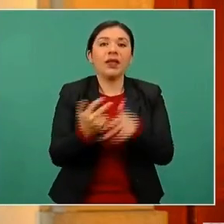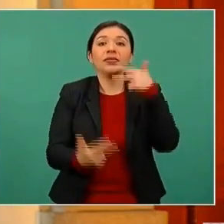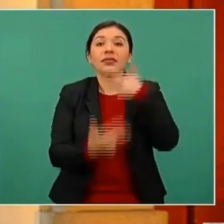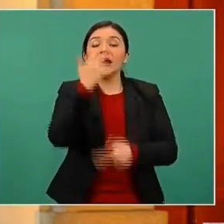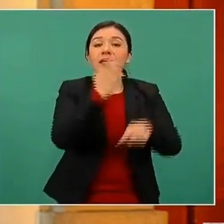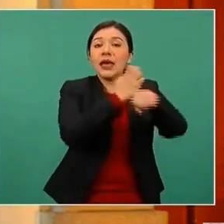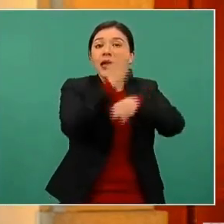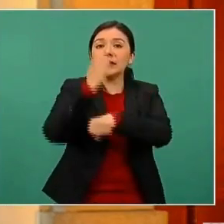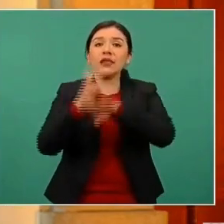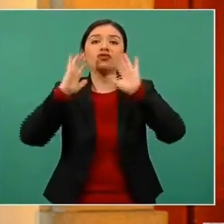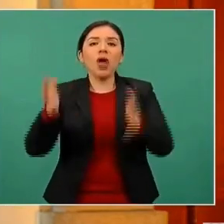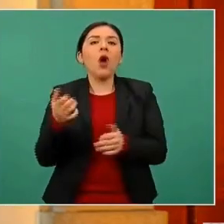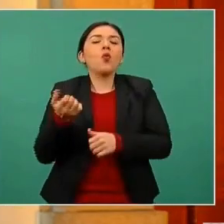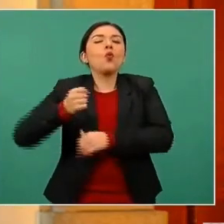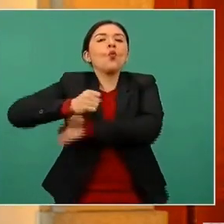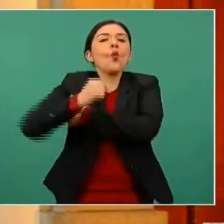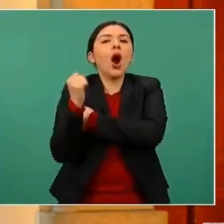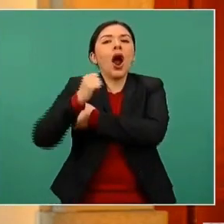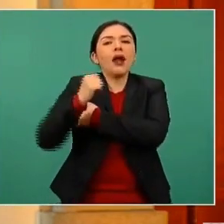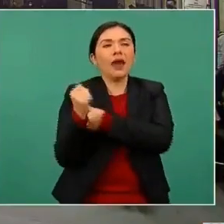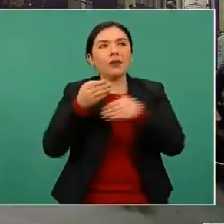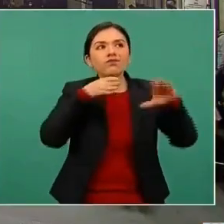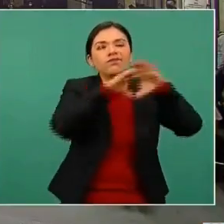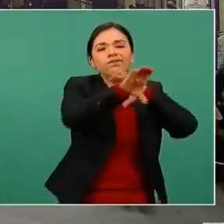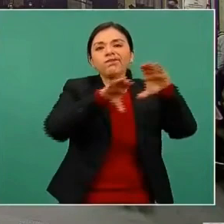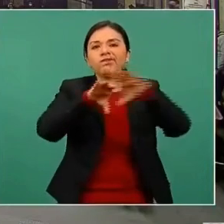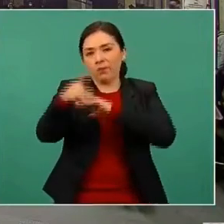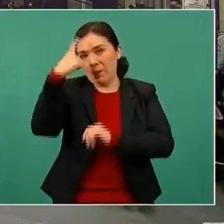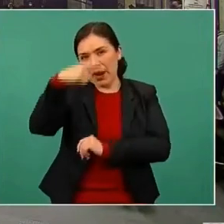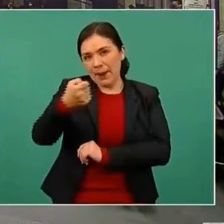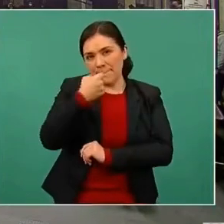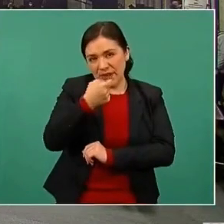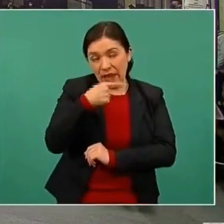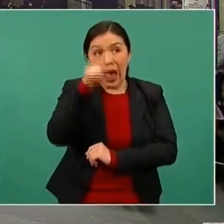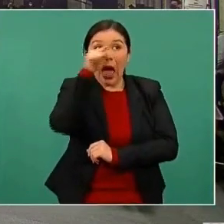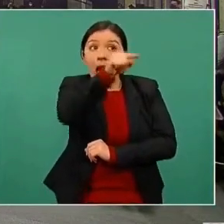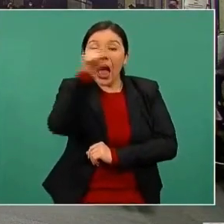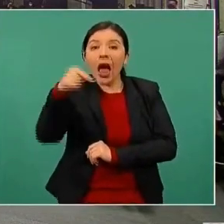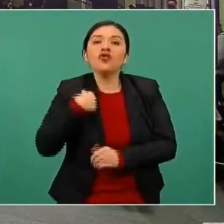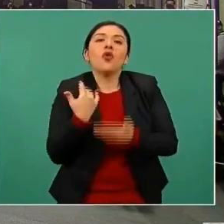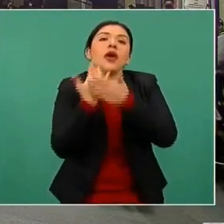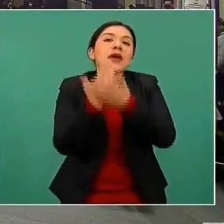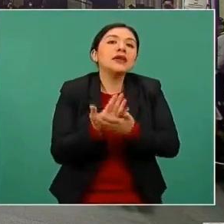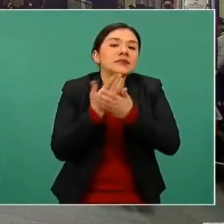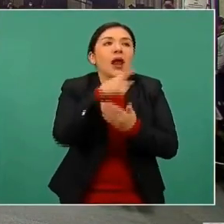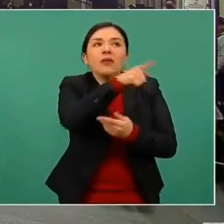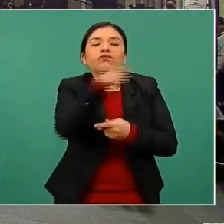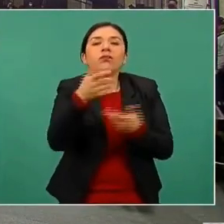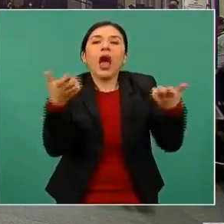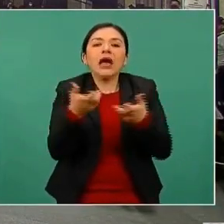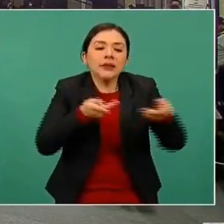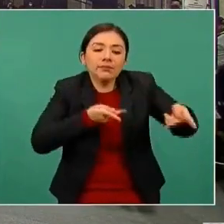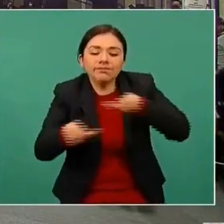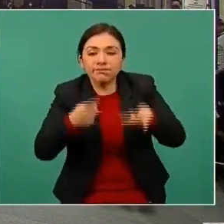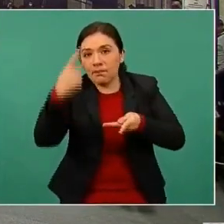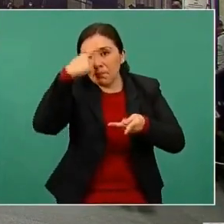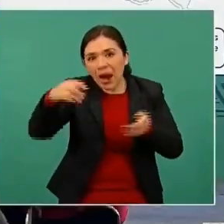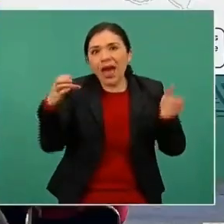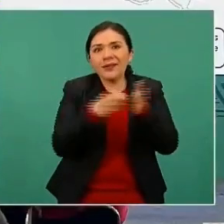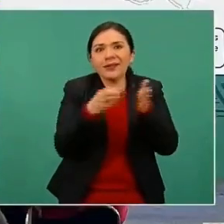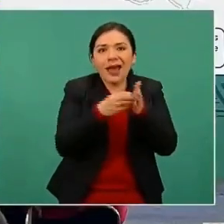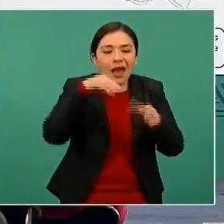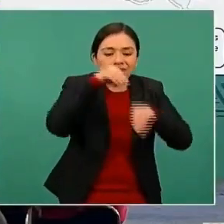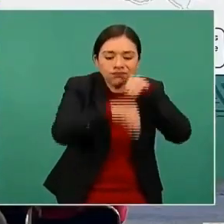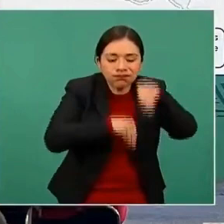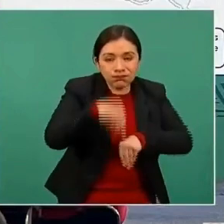están en los almacenes aquí vamos a esperar a que se reorganicen para hacer los paquetes y podamos llevarlos